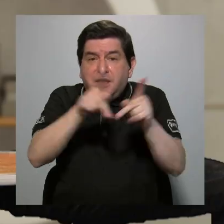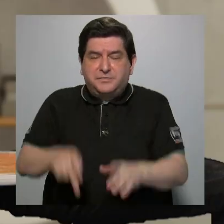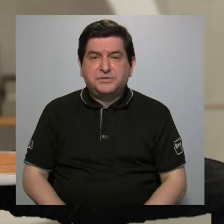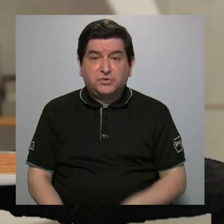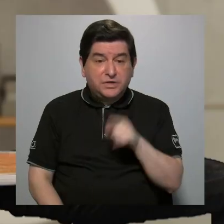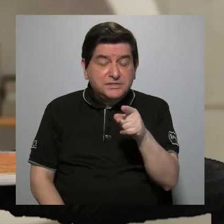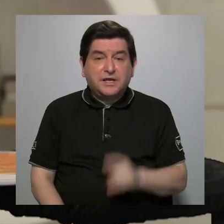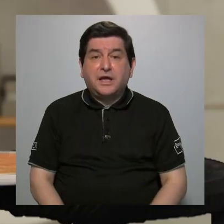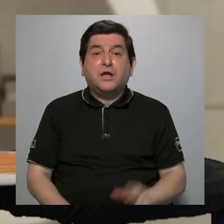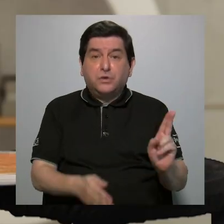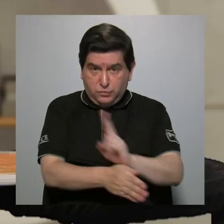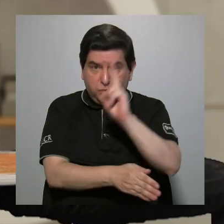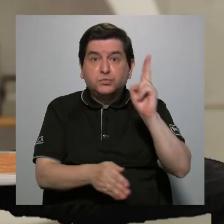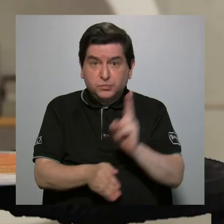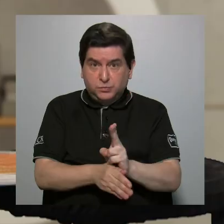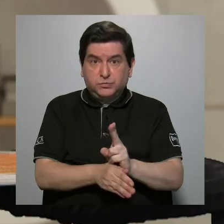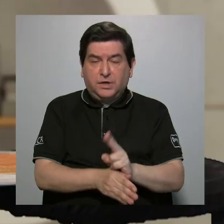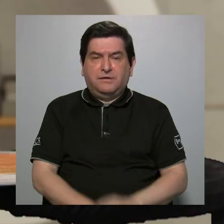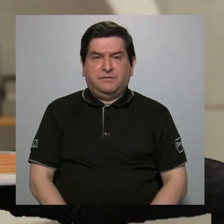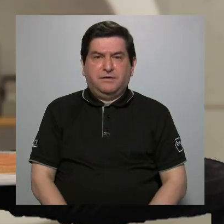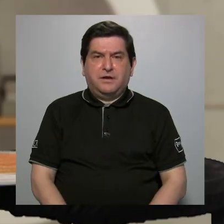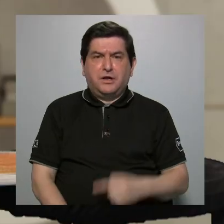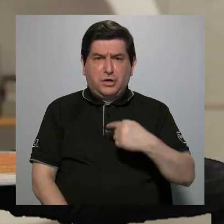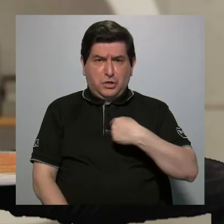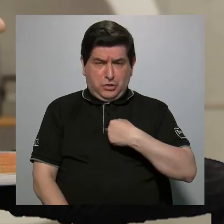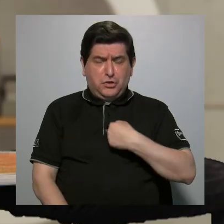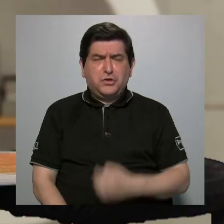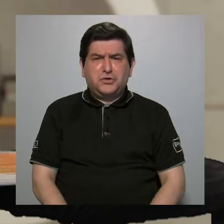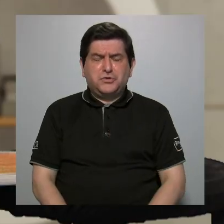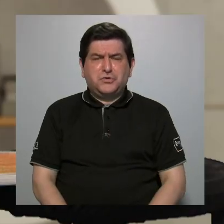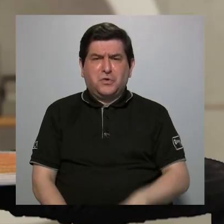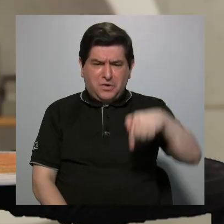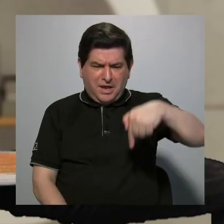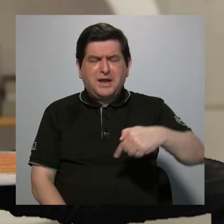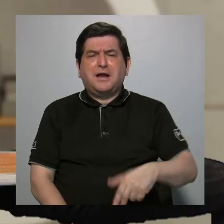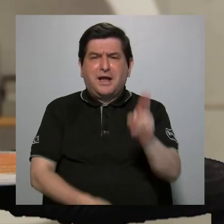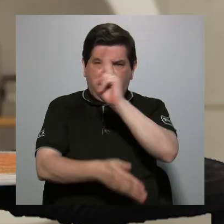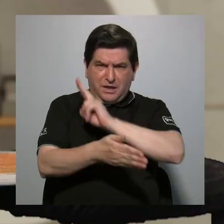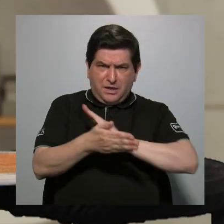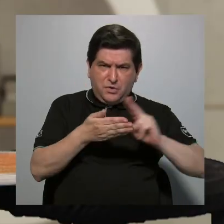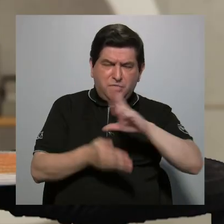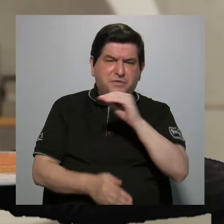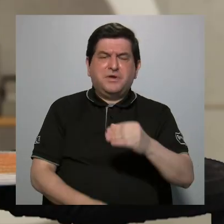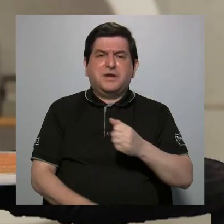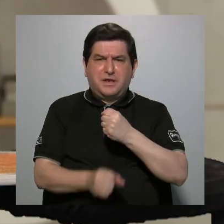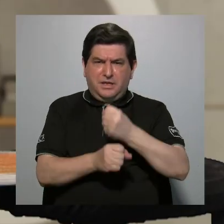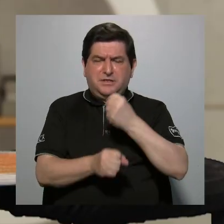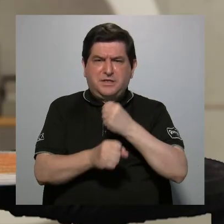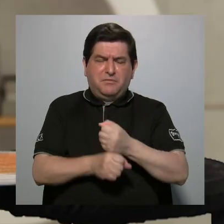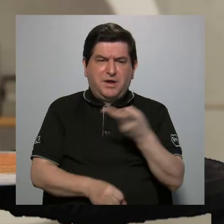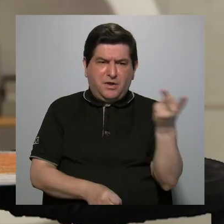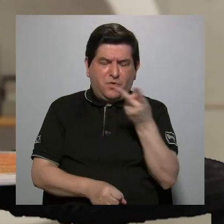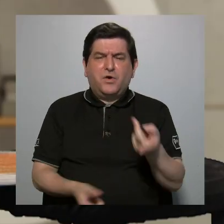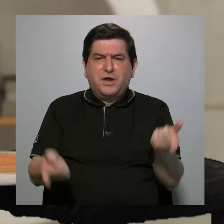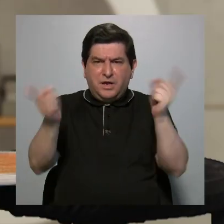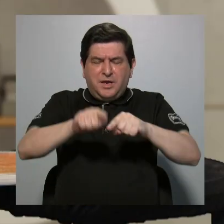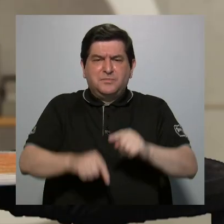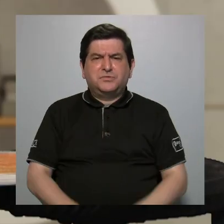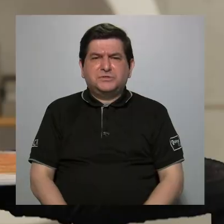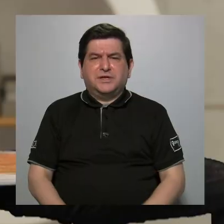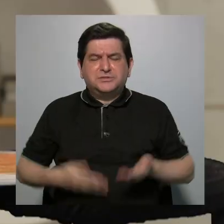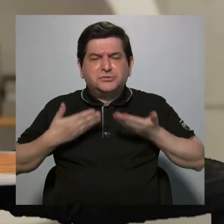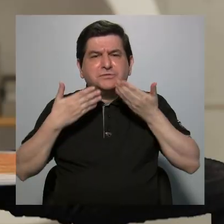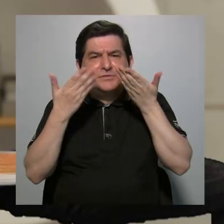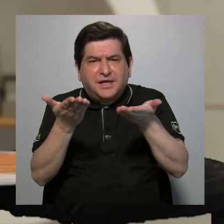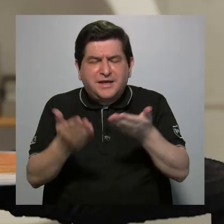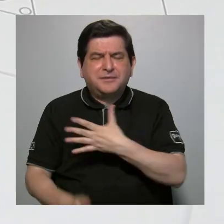que les sirvan. Y tanto así me entregué a la academia como me entregué a mi profesión, que me encanta.